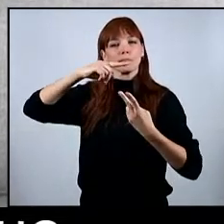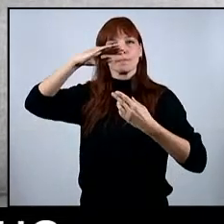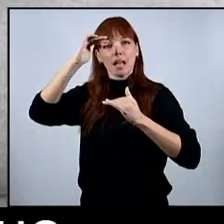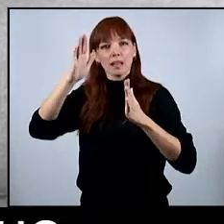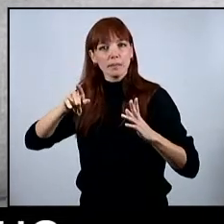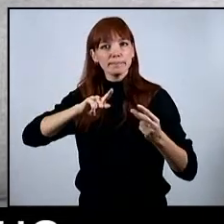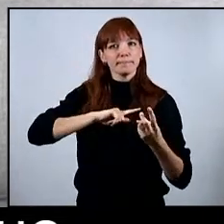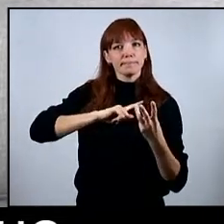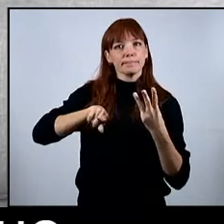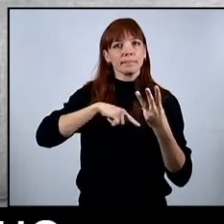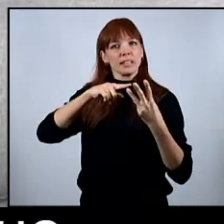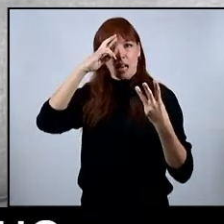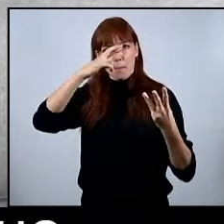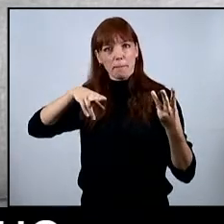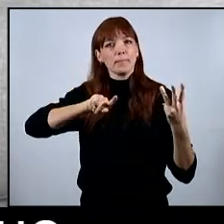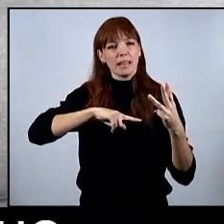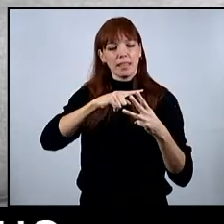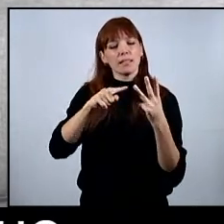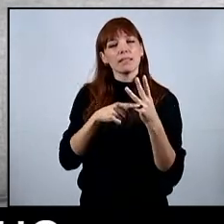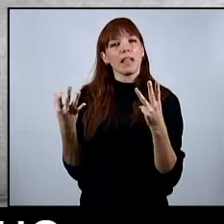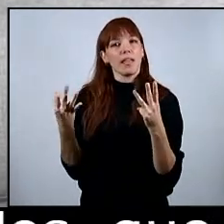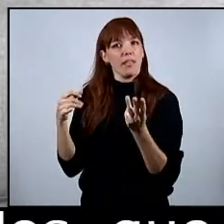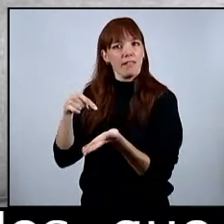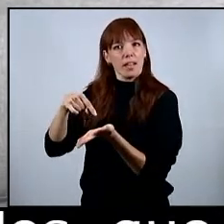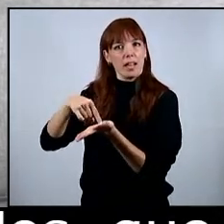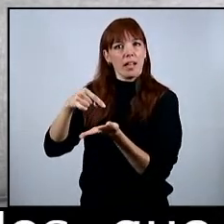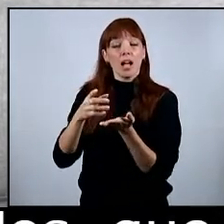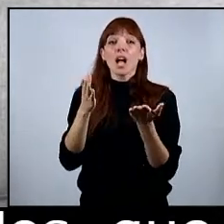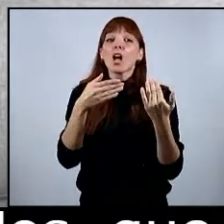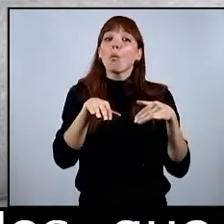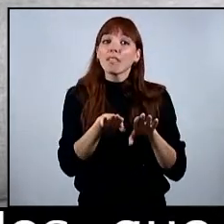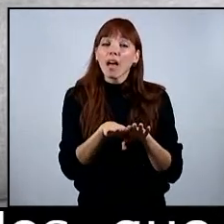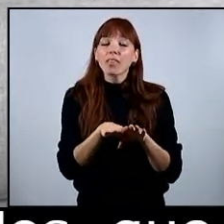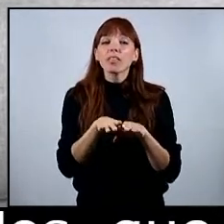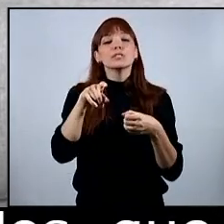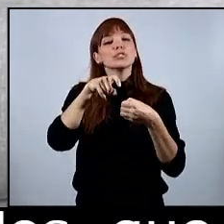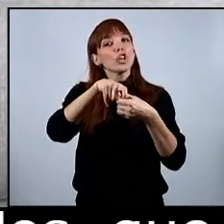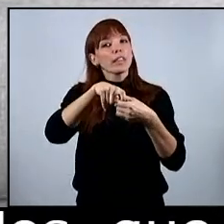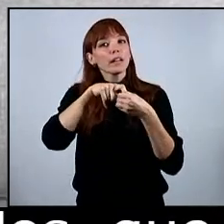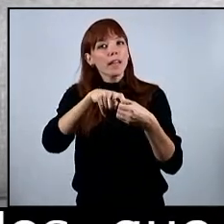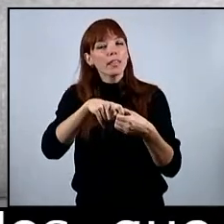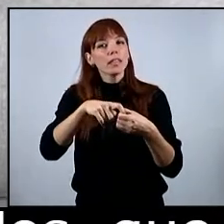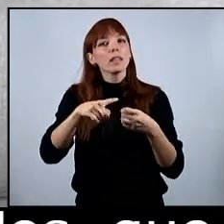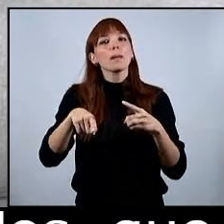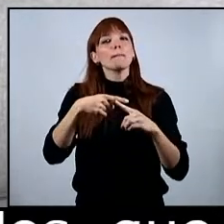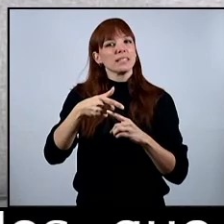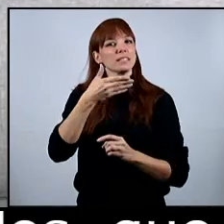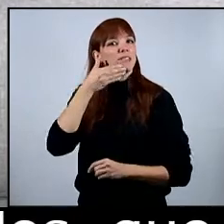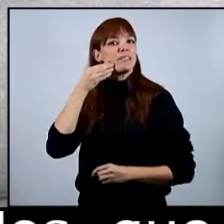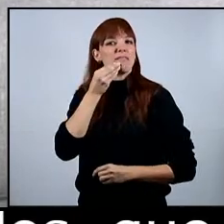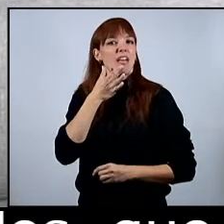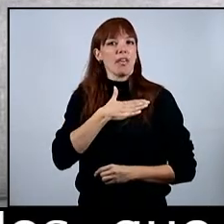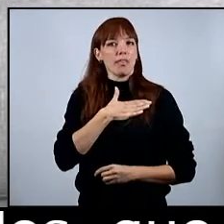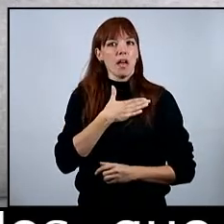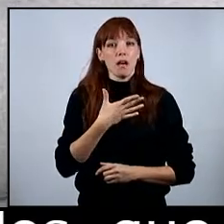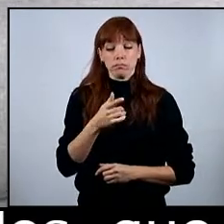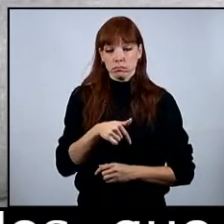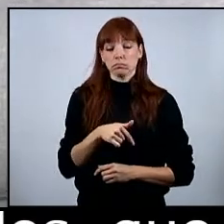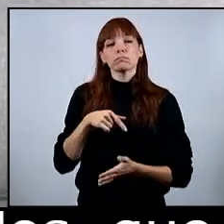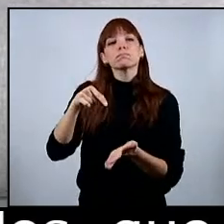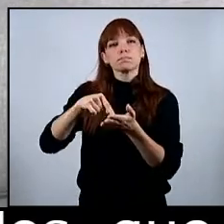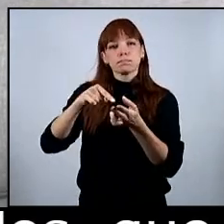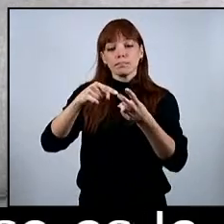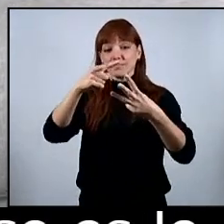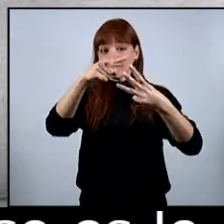seamos respetados. Igualdad, solidaridad y decencia. Eso es lo que va a exigir